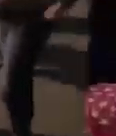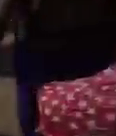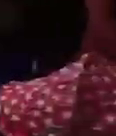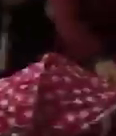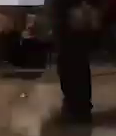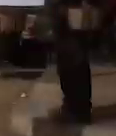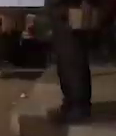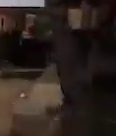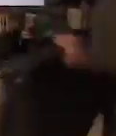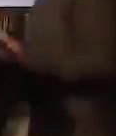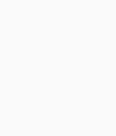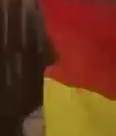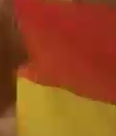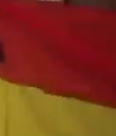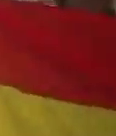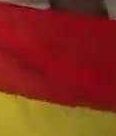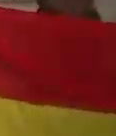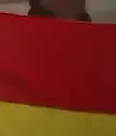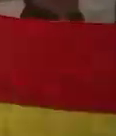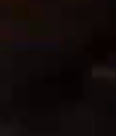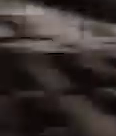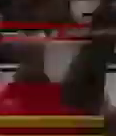familia.